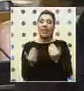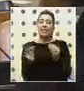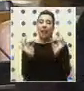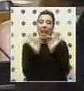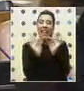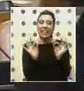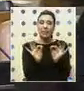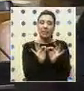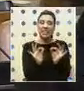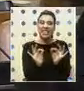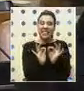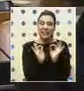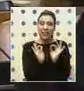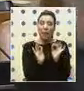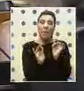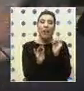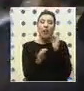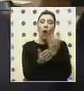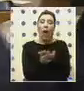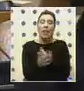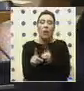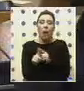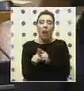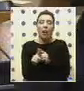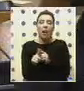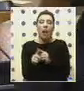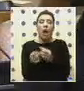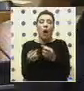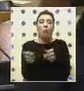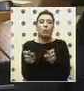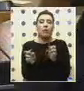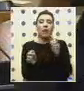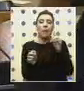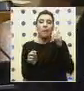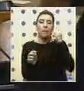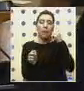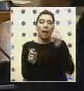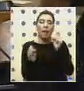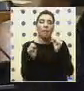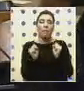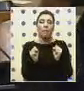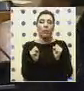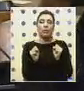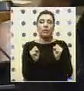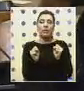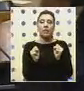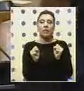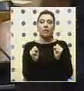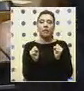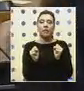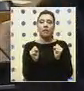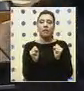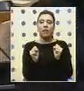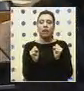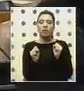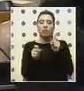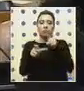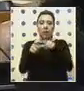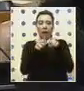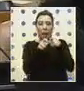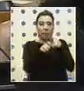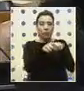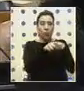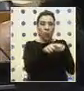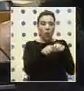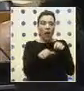especificación para que no quede espacio a posibles capturas del sector privado por